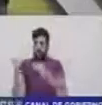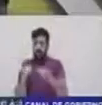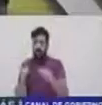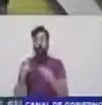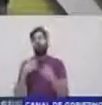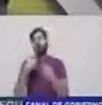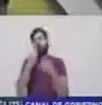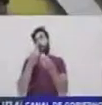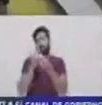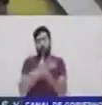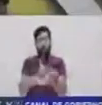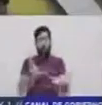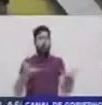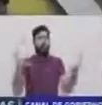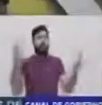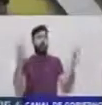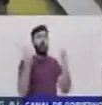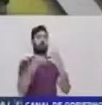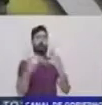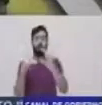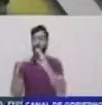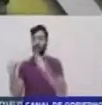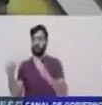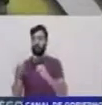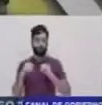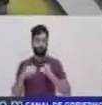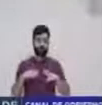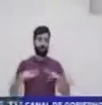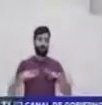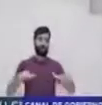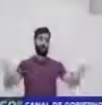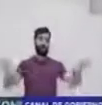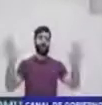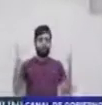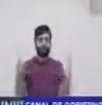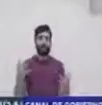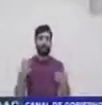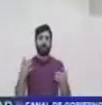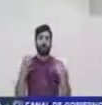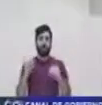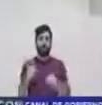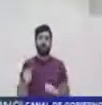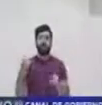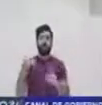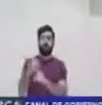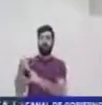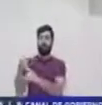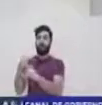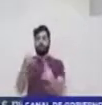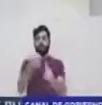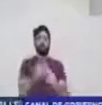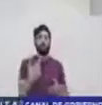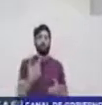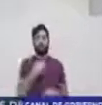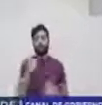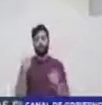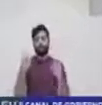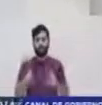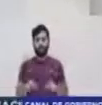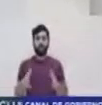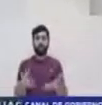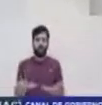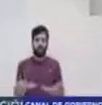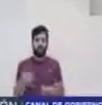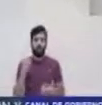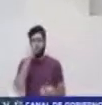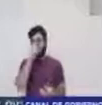a todos, a todas sus redes, ¿verdad? Claro. Y pueden ser situaciones que dañen a terceros o que dañen el